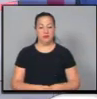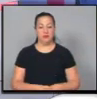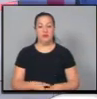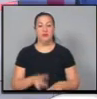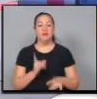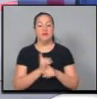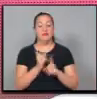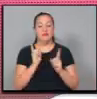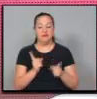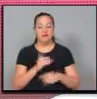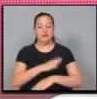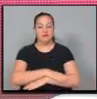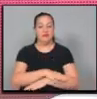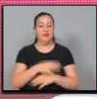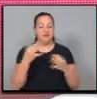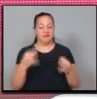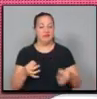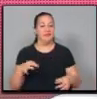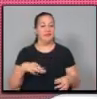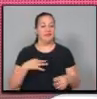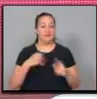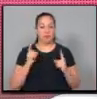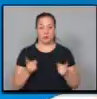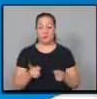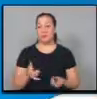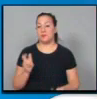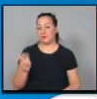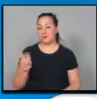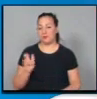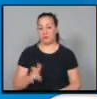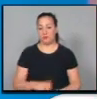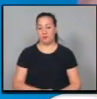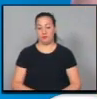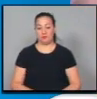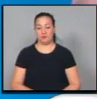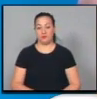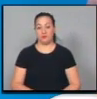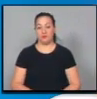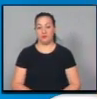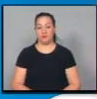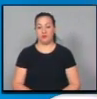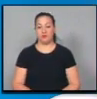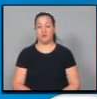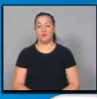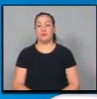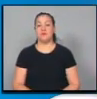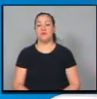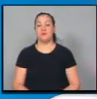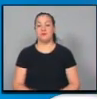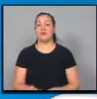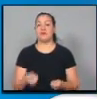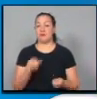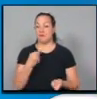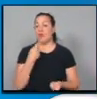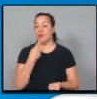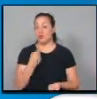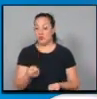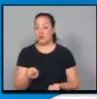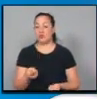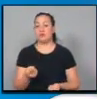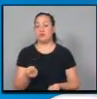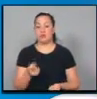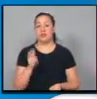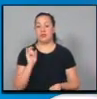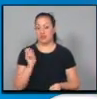misma conducta durante toda su vida. Digamos que sí, que Graciela, digamos, se ha cuidado, obviamente. Entonces ella dice, primero,